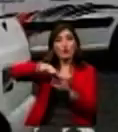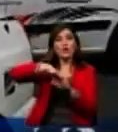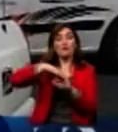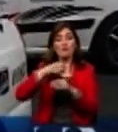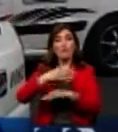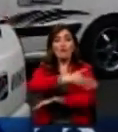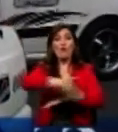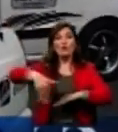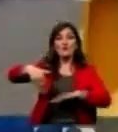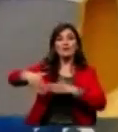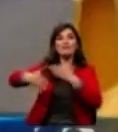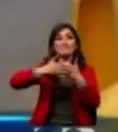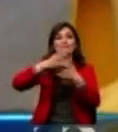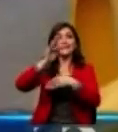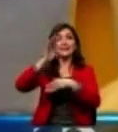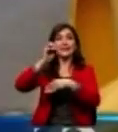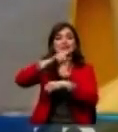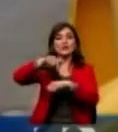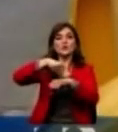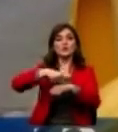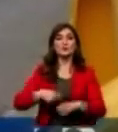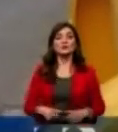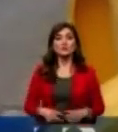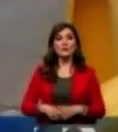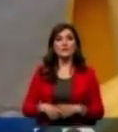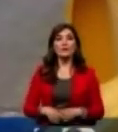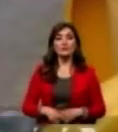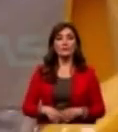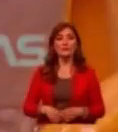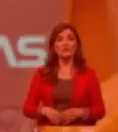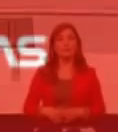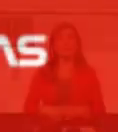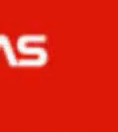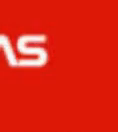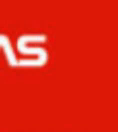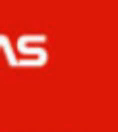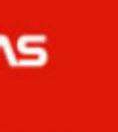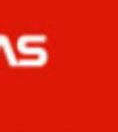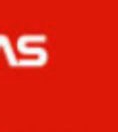cerradas por 70 horas. En Rumichaca, Jairo Jacome Ortega, 24 horas.